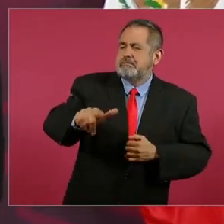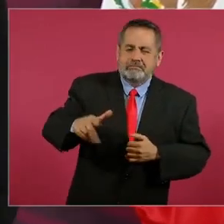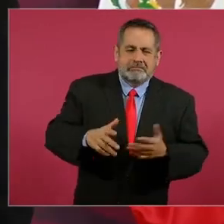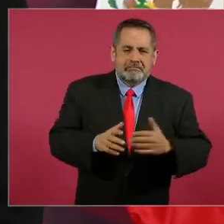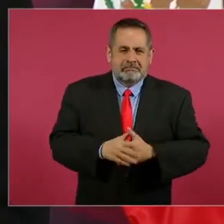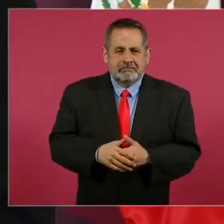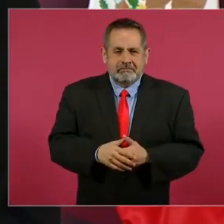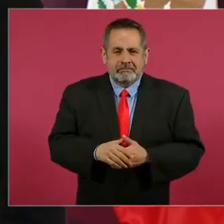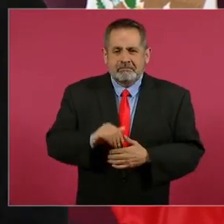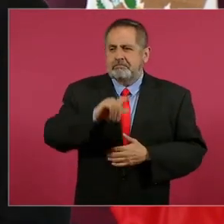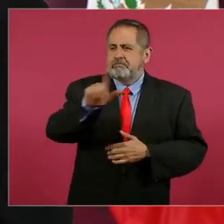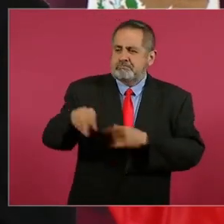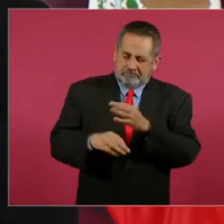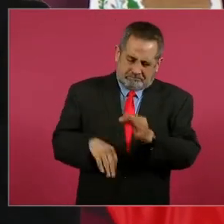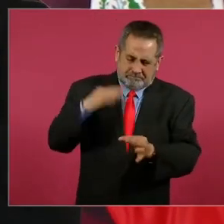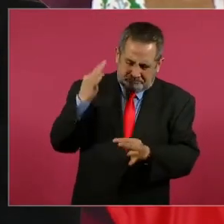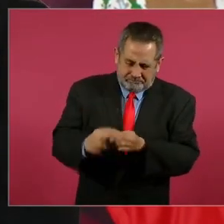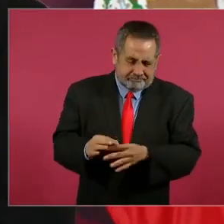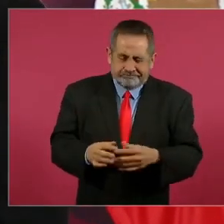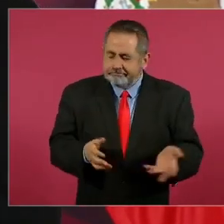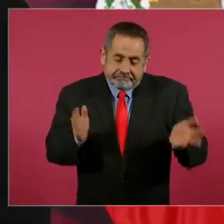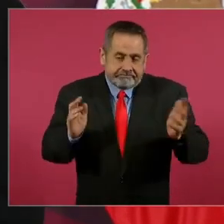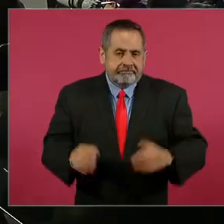que tarda pero llega,